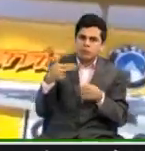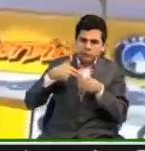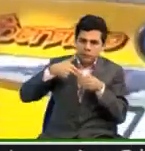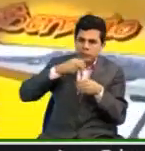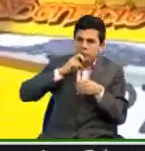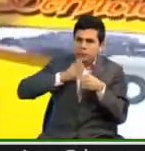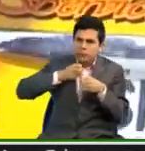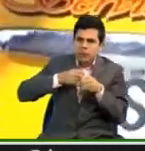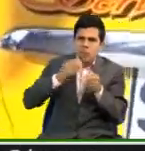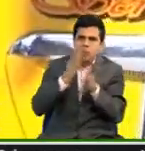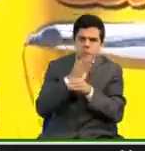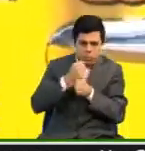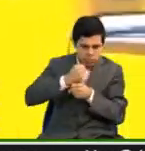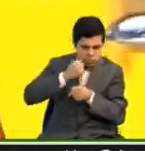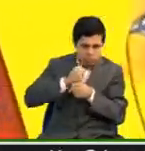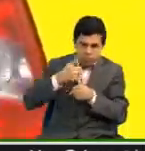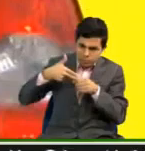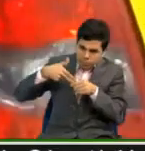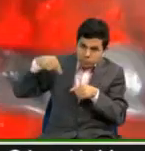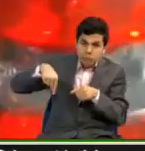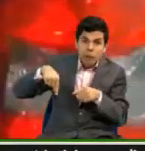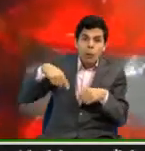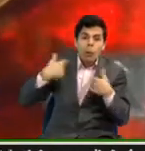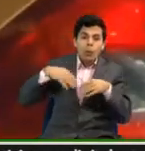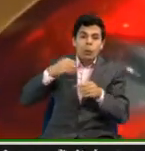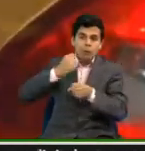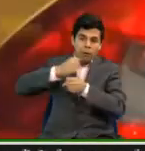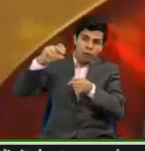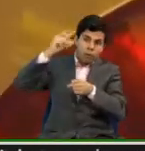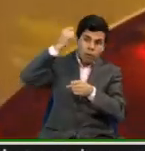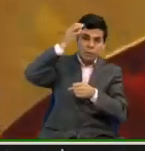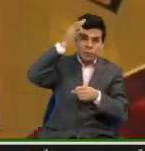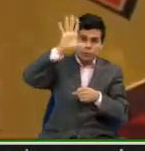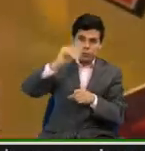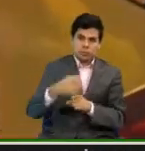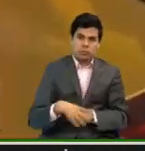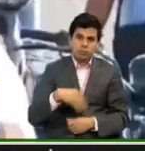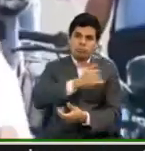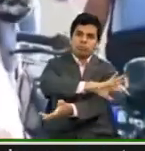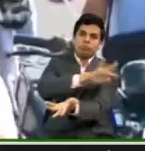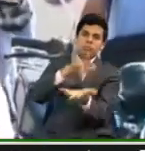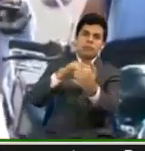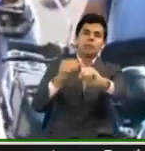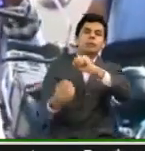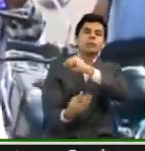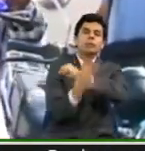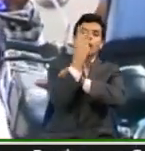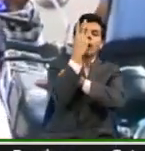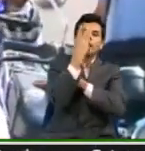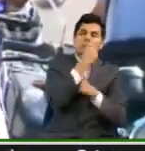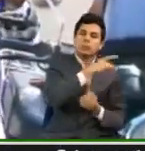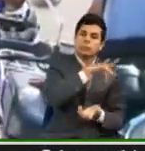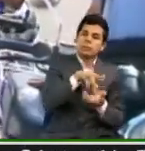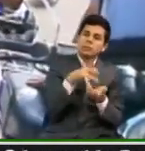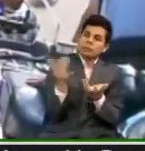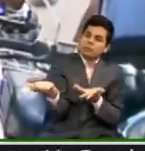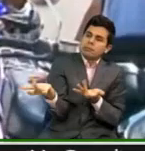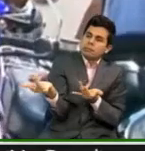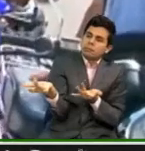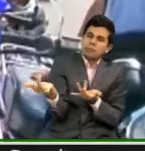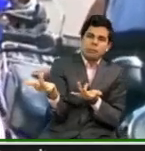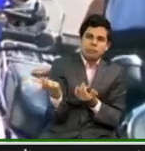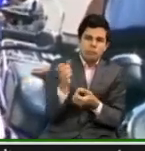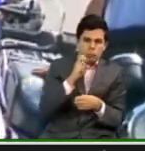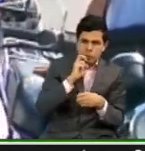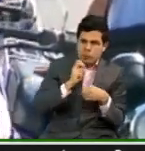al punto de perder sus empleos por tanquear sus vehículos. Estoy aquí a las 3 de la mañana haciendo cola. Entonces, lo que pasa es